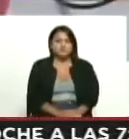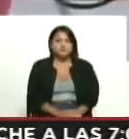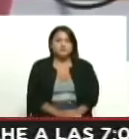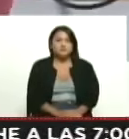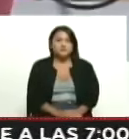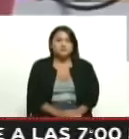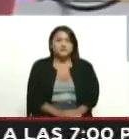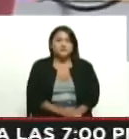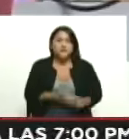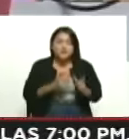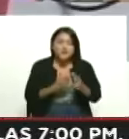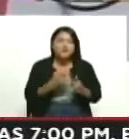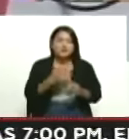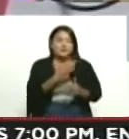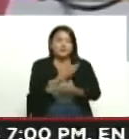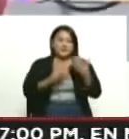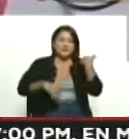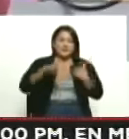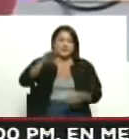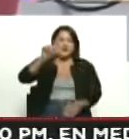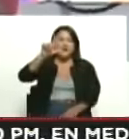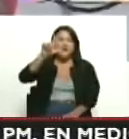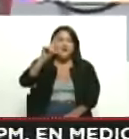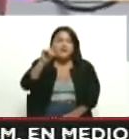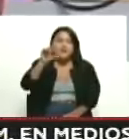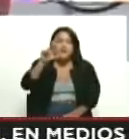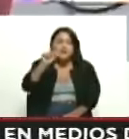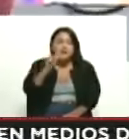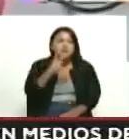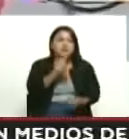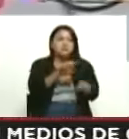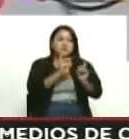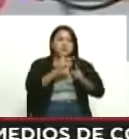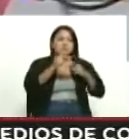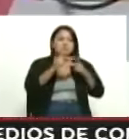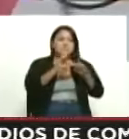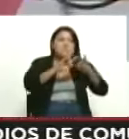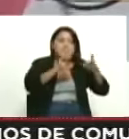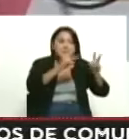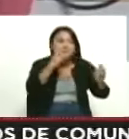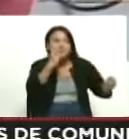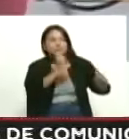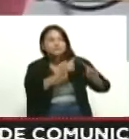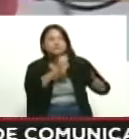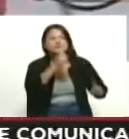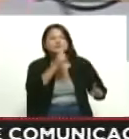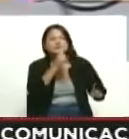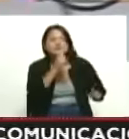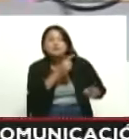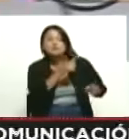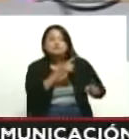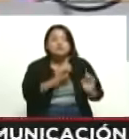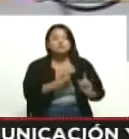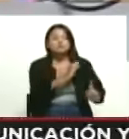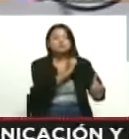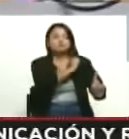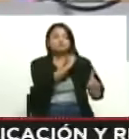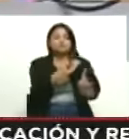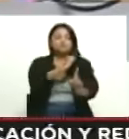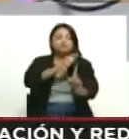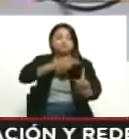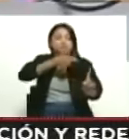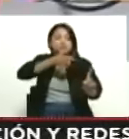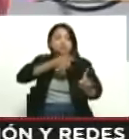el presidente Caldera en su momento llamó a una política de pacificación. Mentira, era para identificarlo y caerle a cada quien